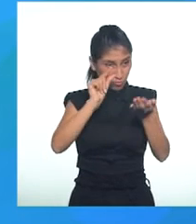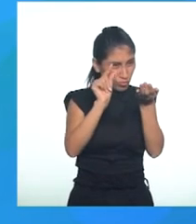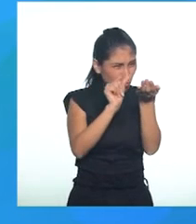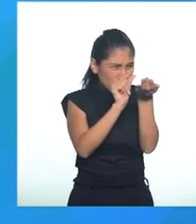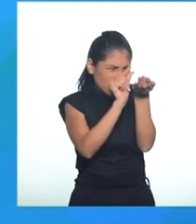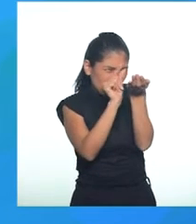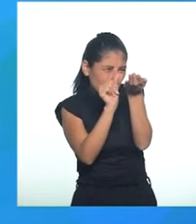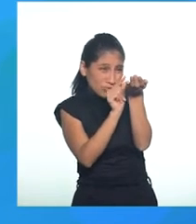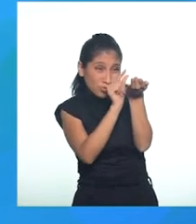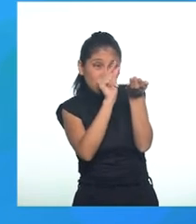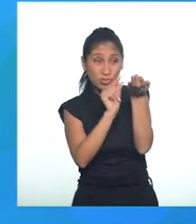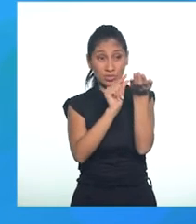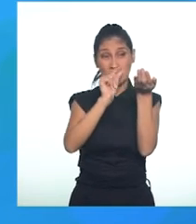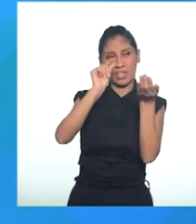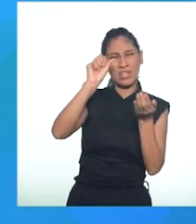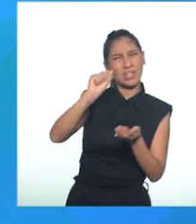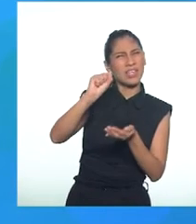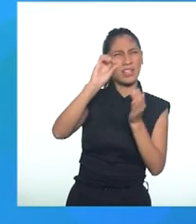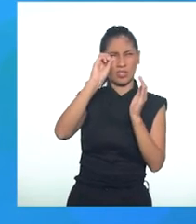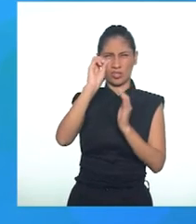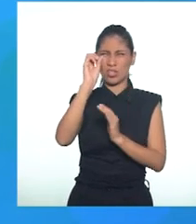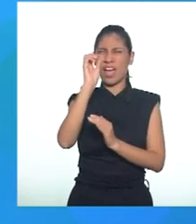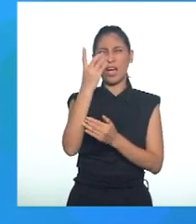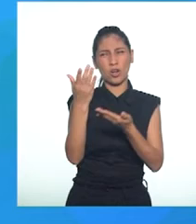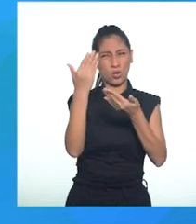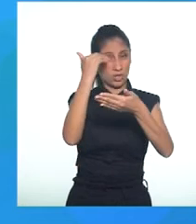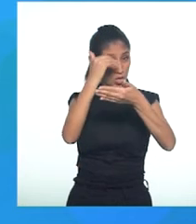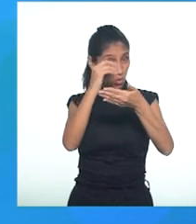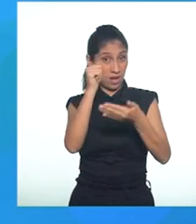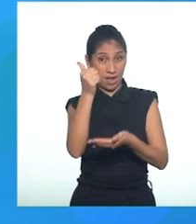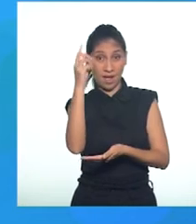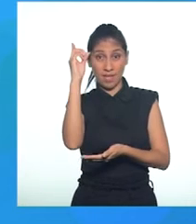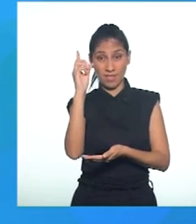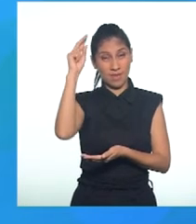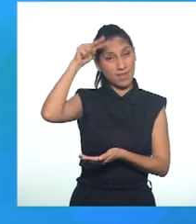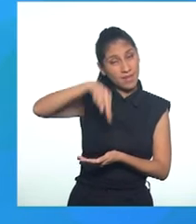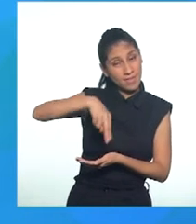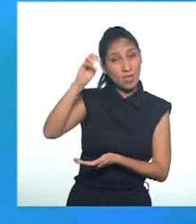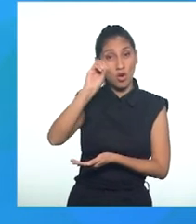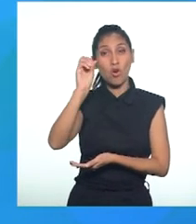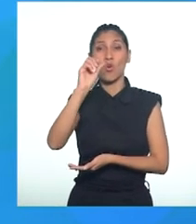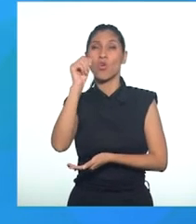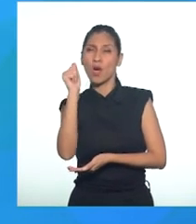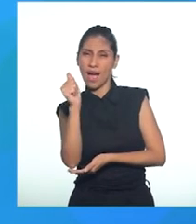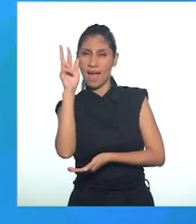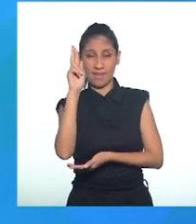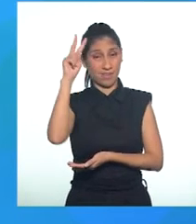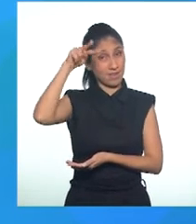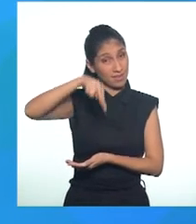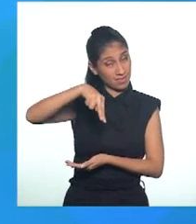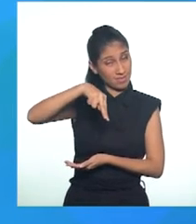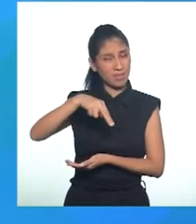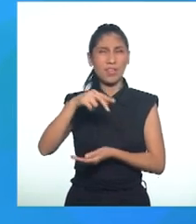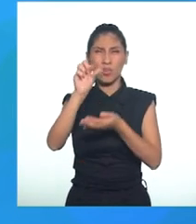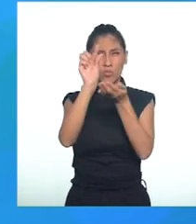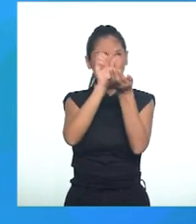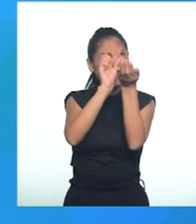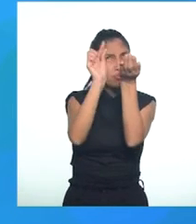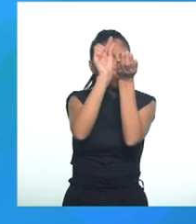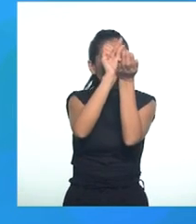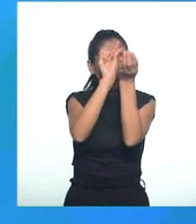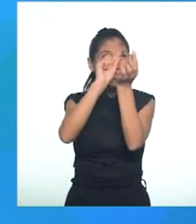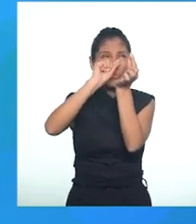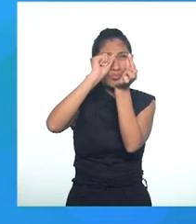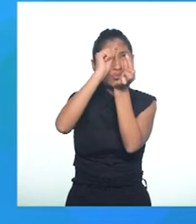ácido desoxirribonucleico, ADN, o ácido ribonucleico, ARN, rodeado